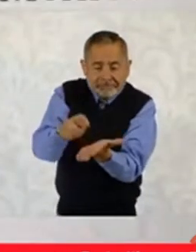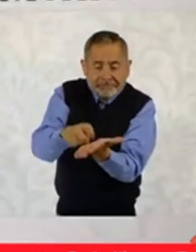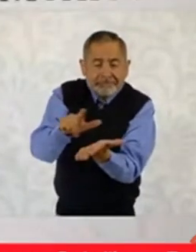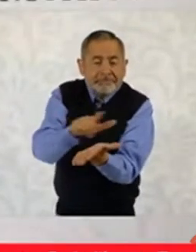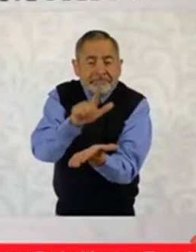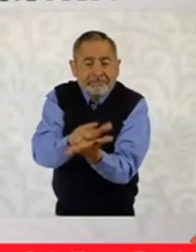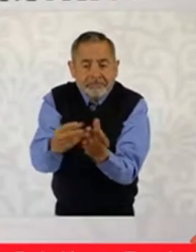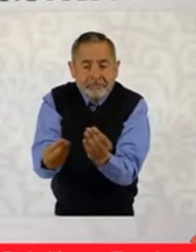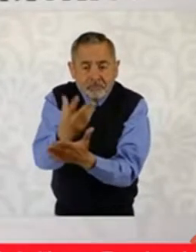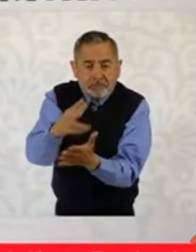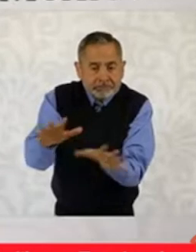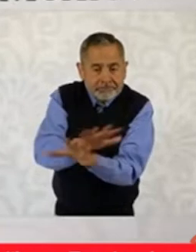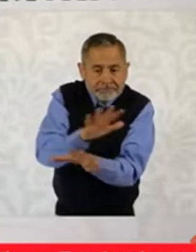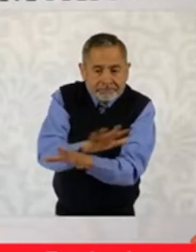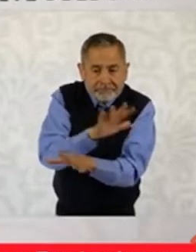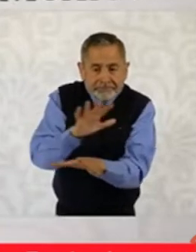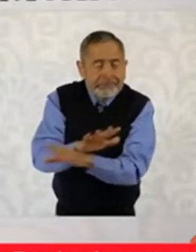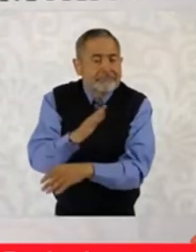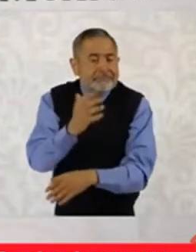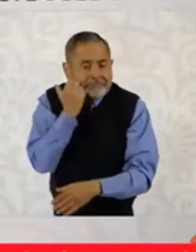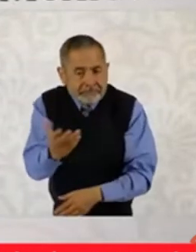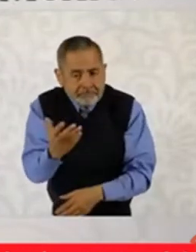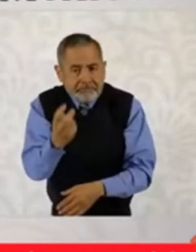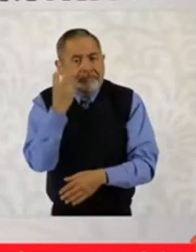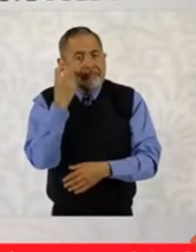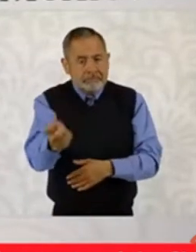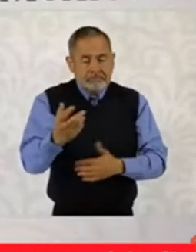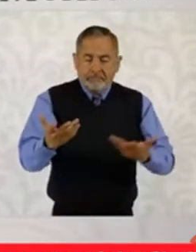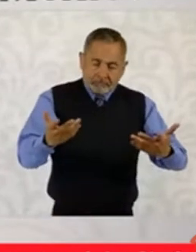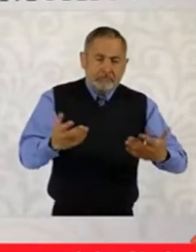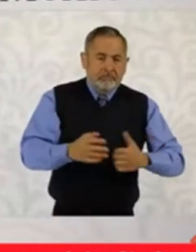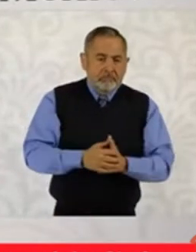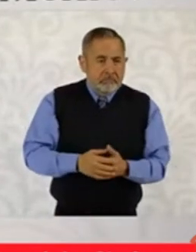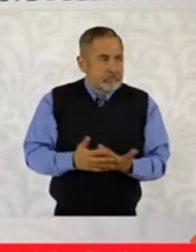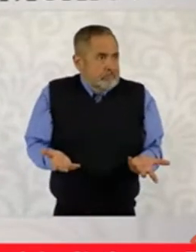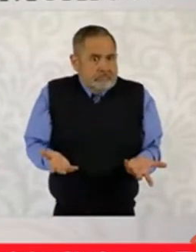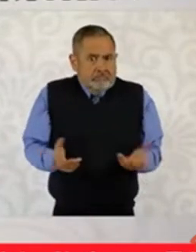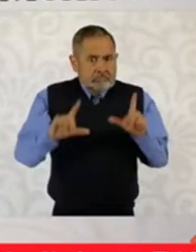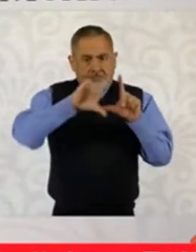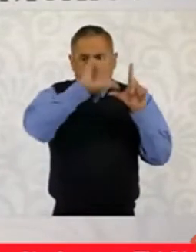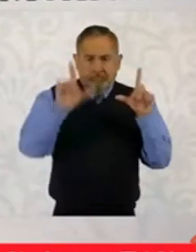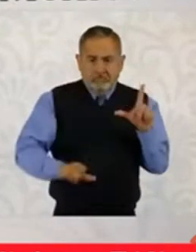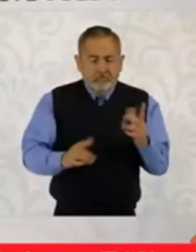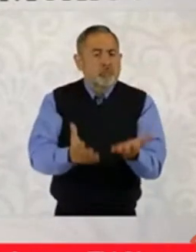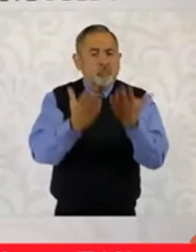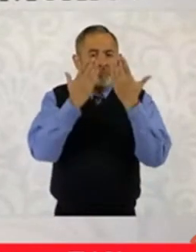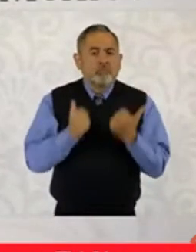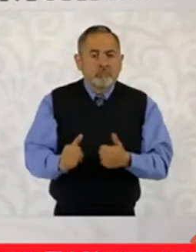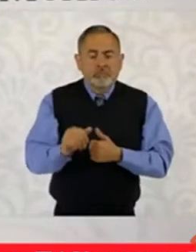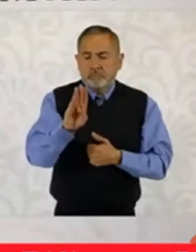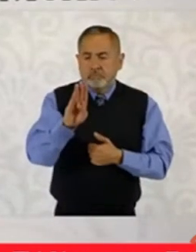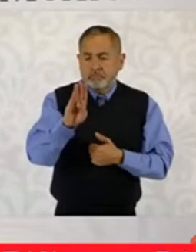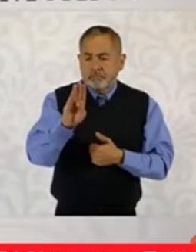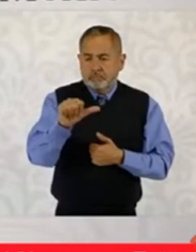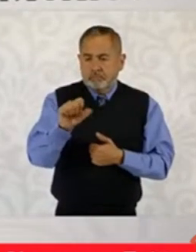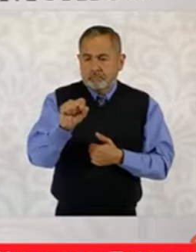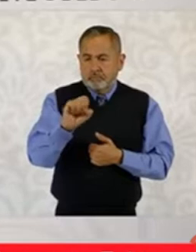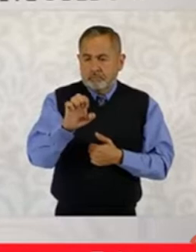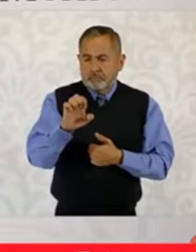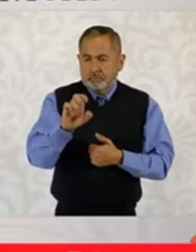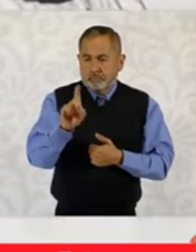No hay una sola base, por distintas razones, una sola base de datos de identidad en nuestro país.